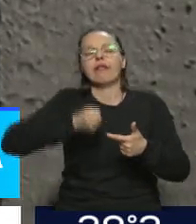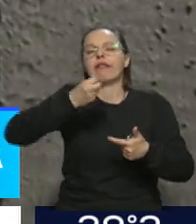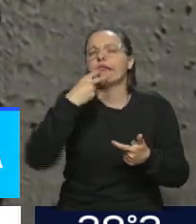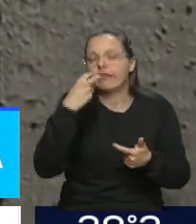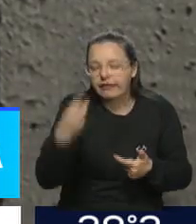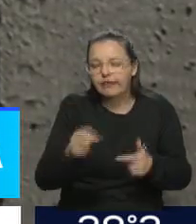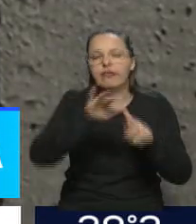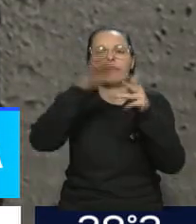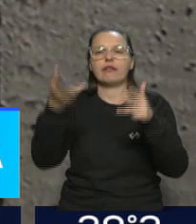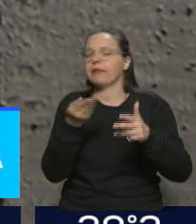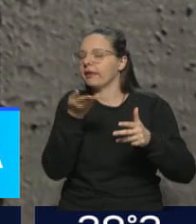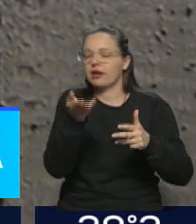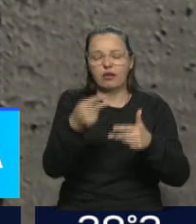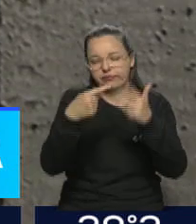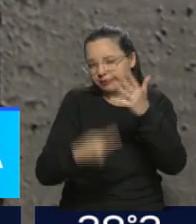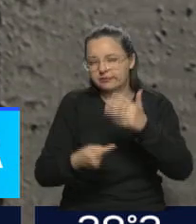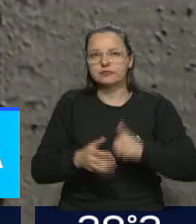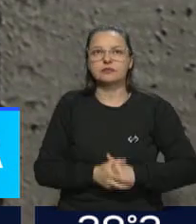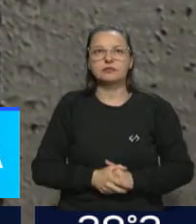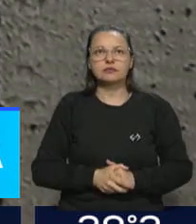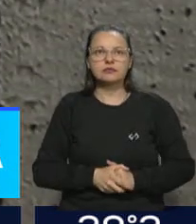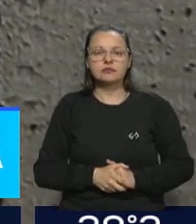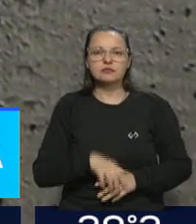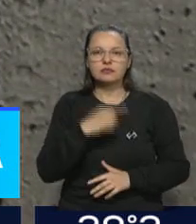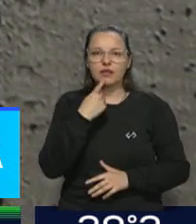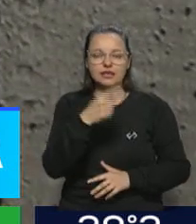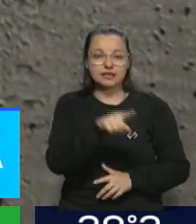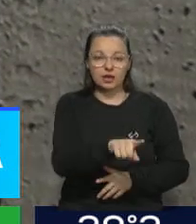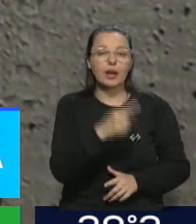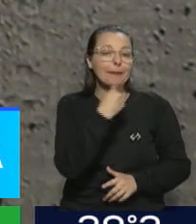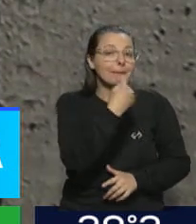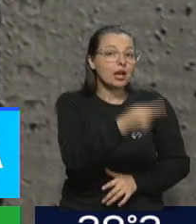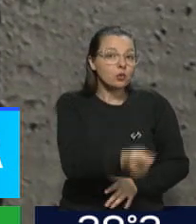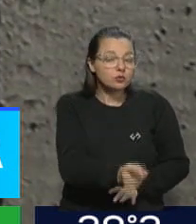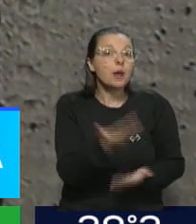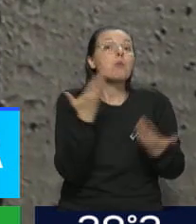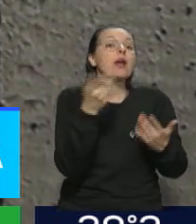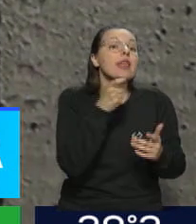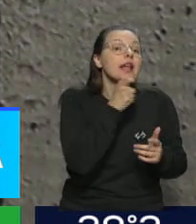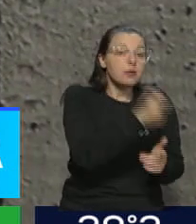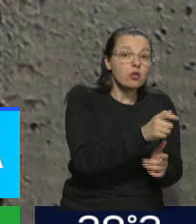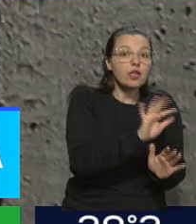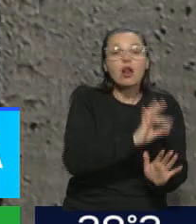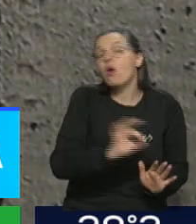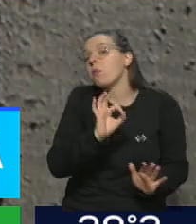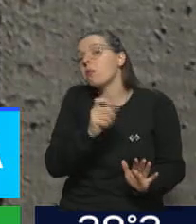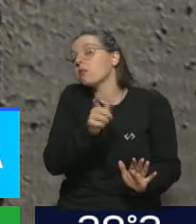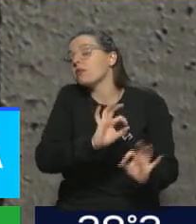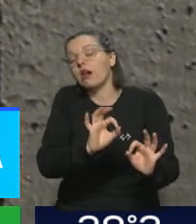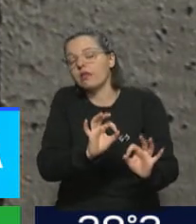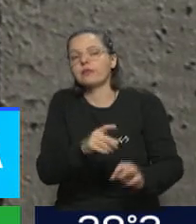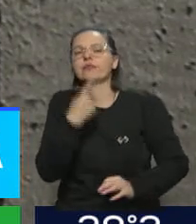Aparte de la solicitud del crédito, hay una encuesta que es opcional, que preguntamos cuál es el destino, y en su gran mayoría son refacciones del